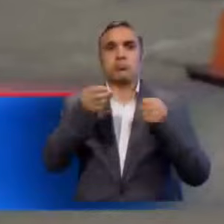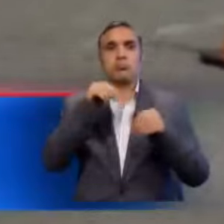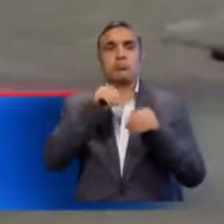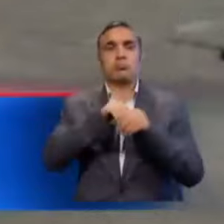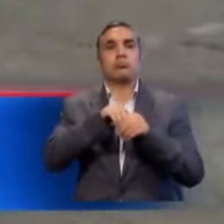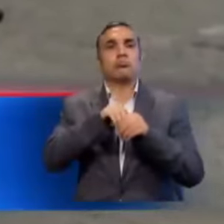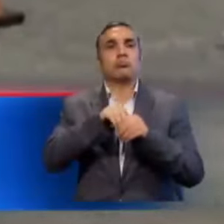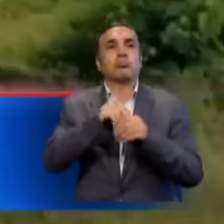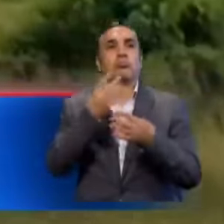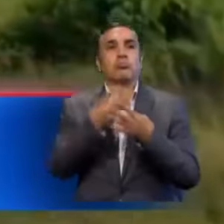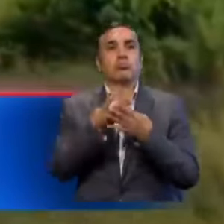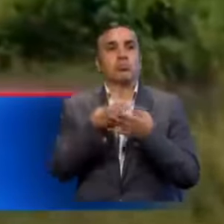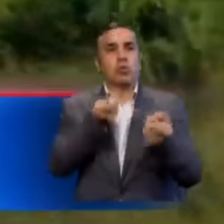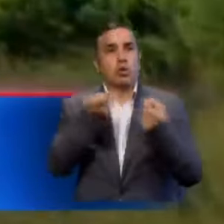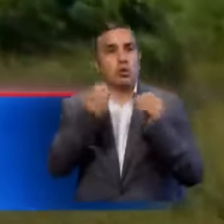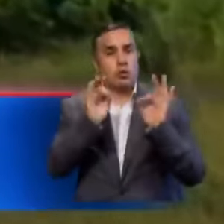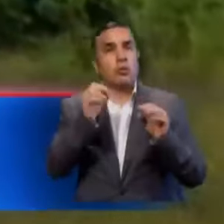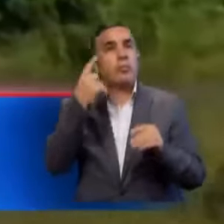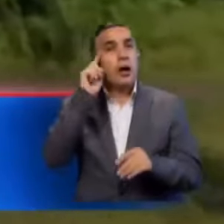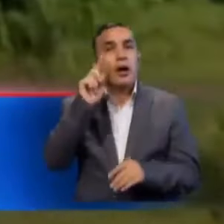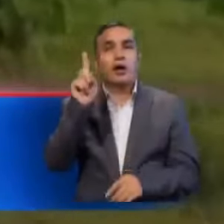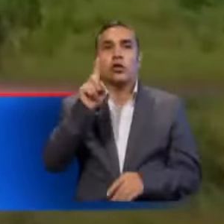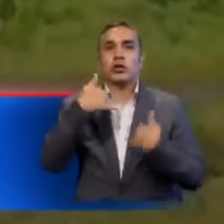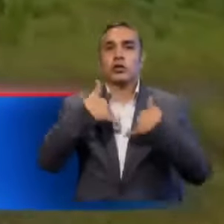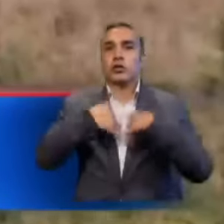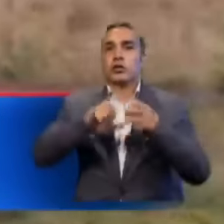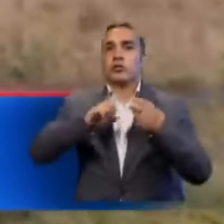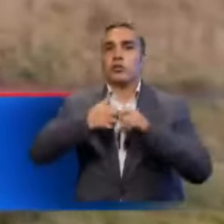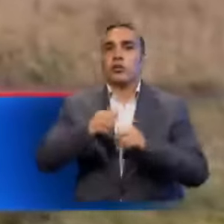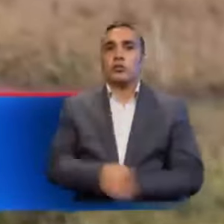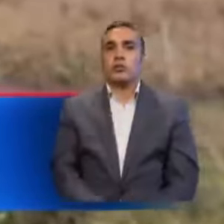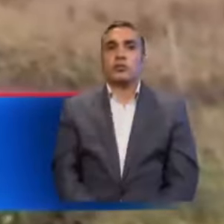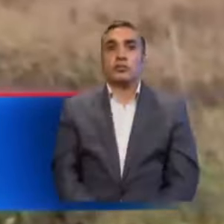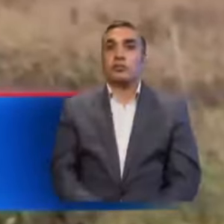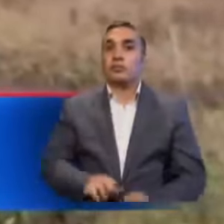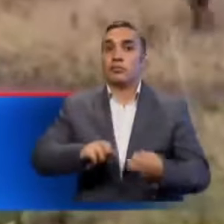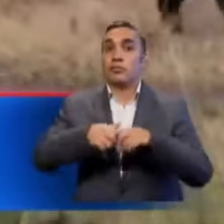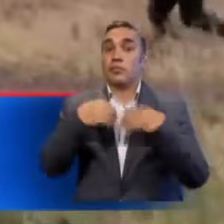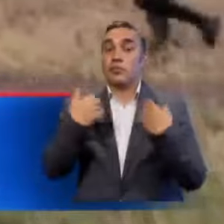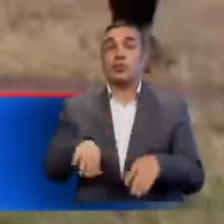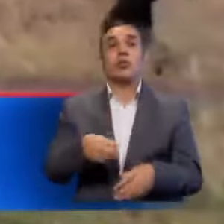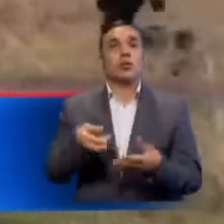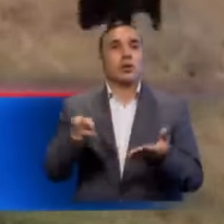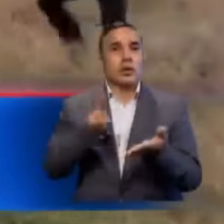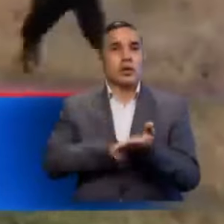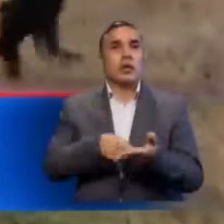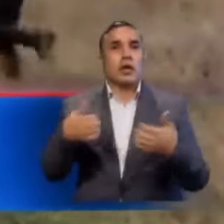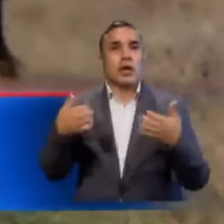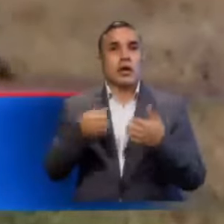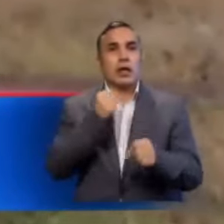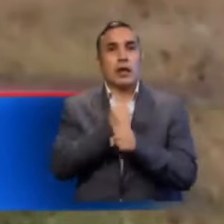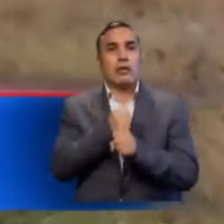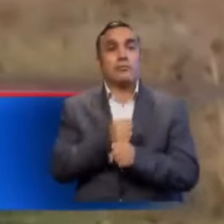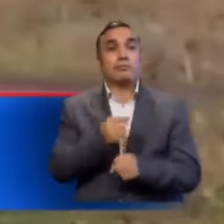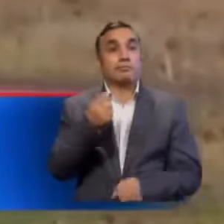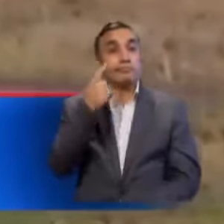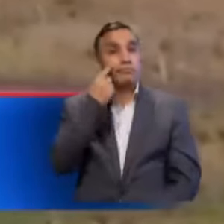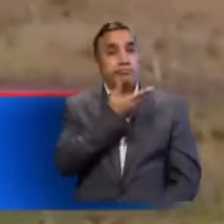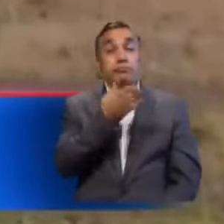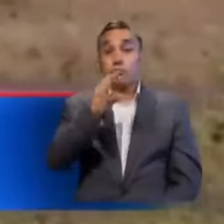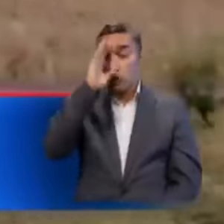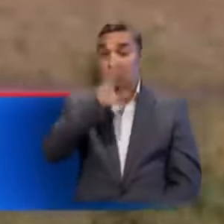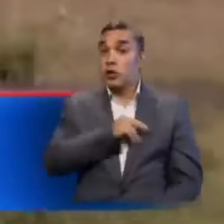control de estos centros carcelarios para que no continúe estos hechos violentos. Así es, son varios operativos. Ahí vemos justamente, Jorge y amigos,